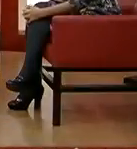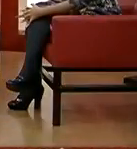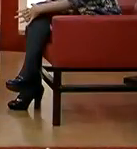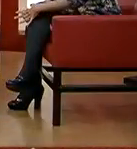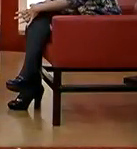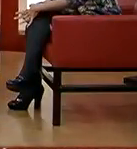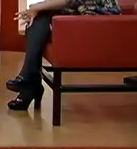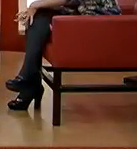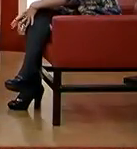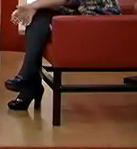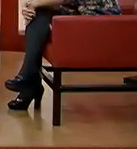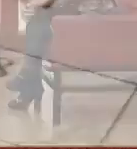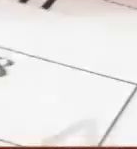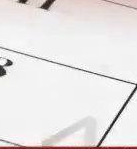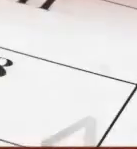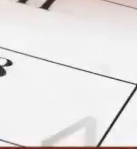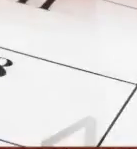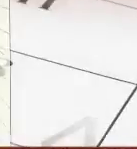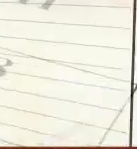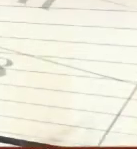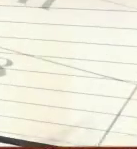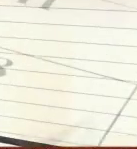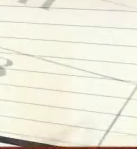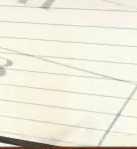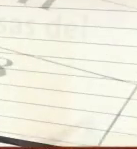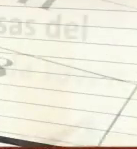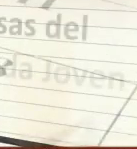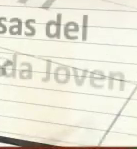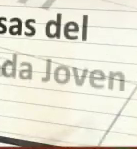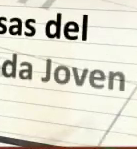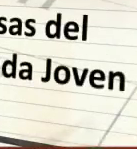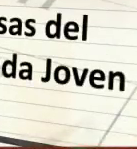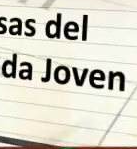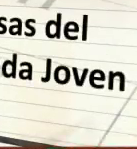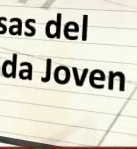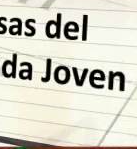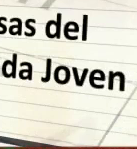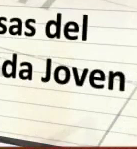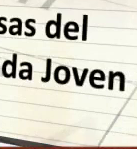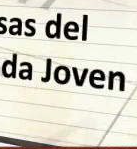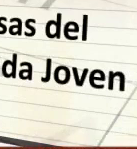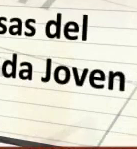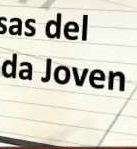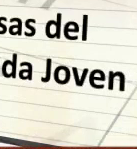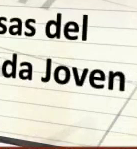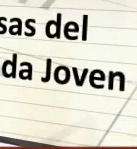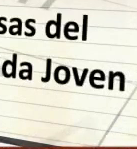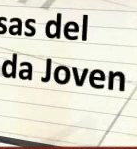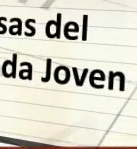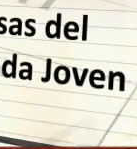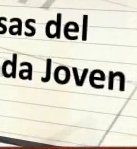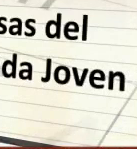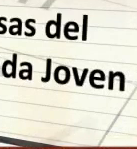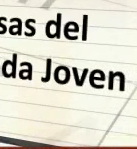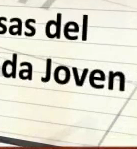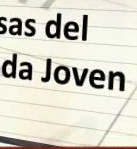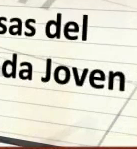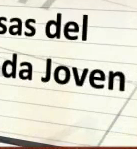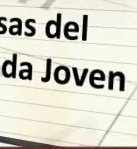Este miércoles a las 13 horas, el presidente Enrique Peña Nieto entregará en Zacatecas el Ecoparque Centenario